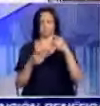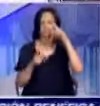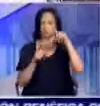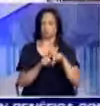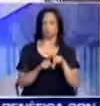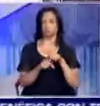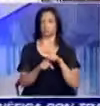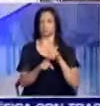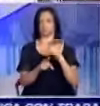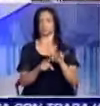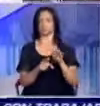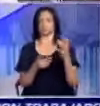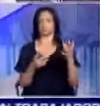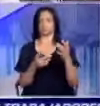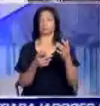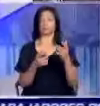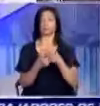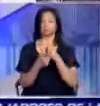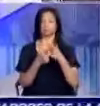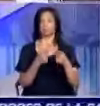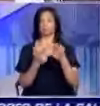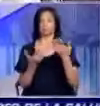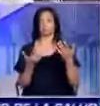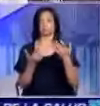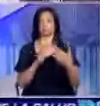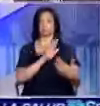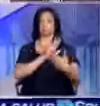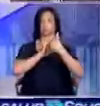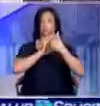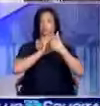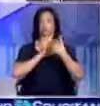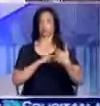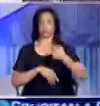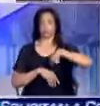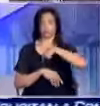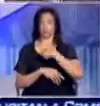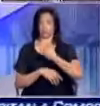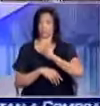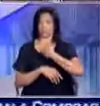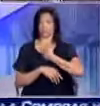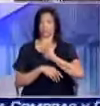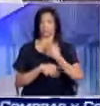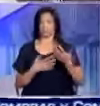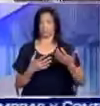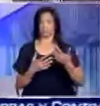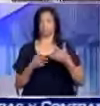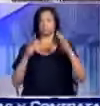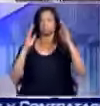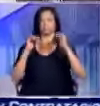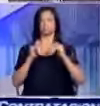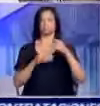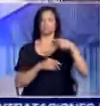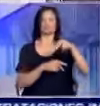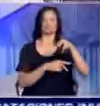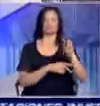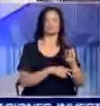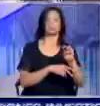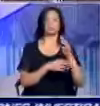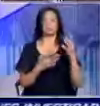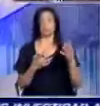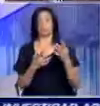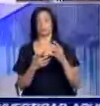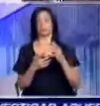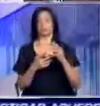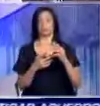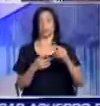esto que al final va en contra de nosotros Yo espero que los perremeístas no lo